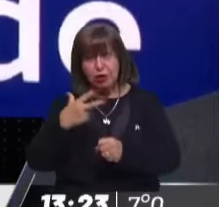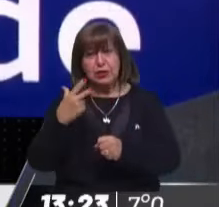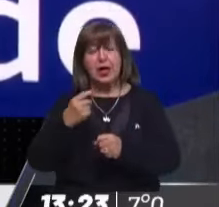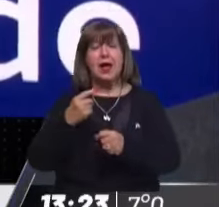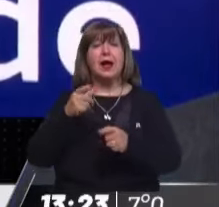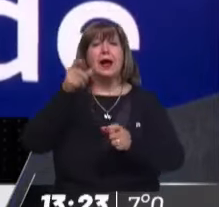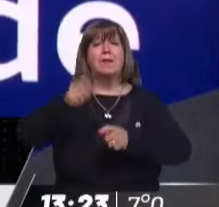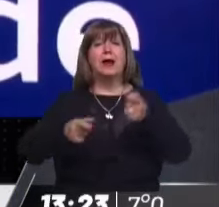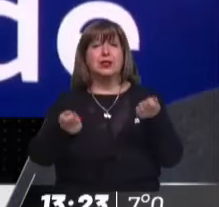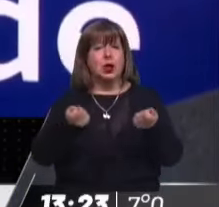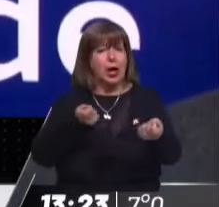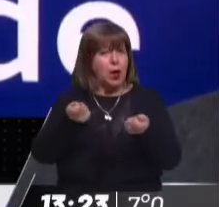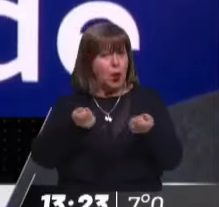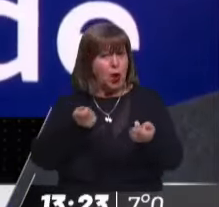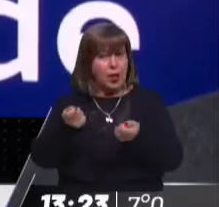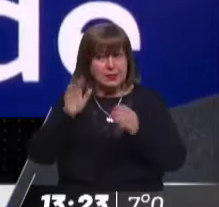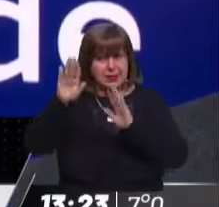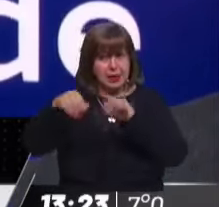boliche. Imagino